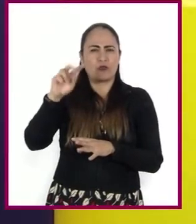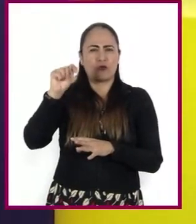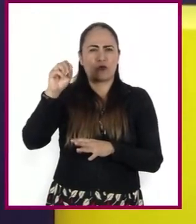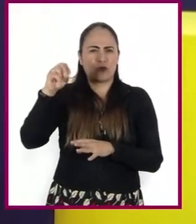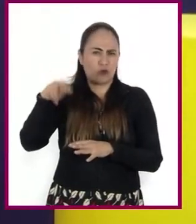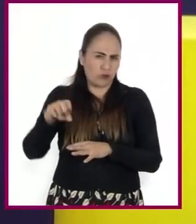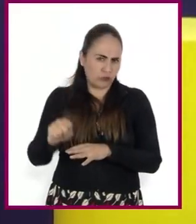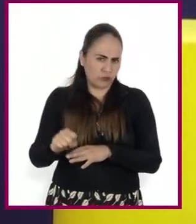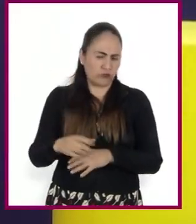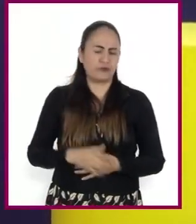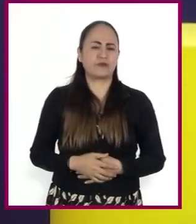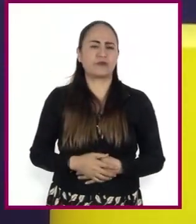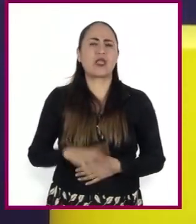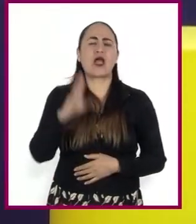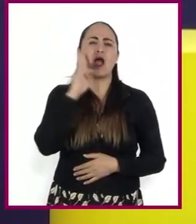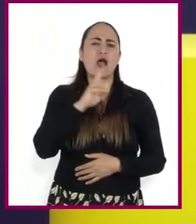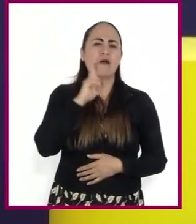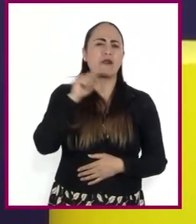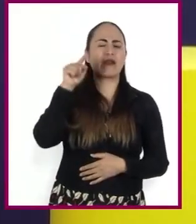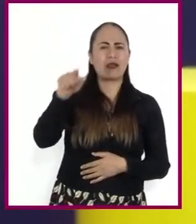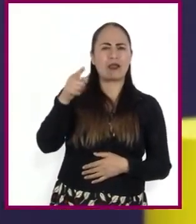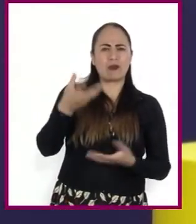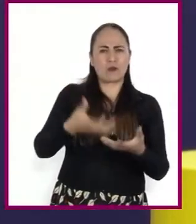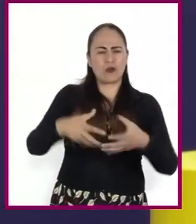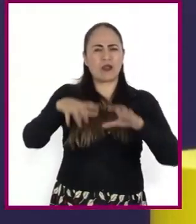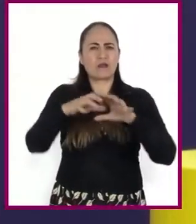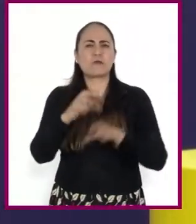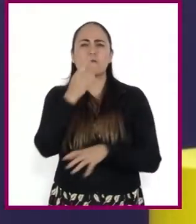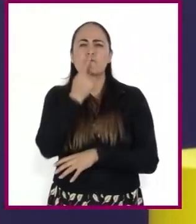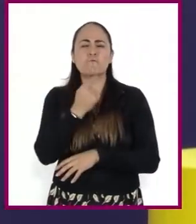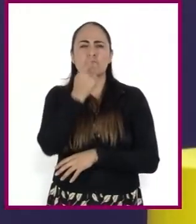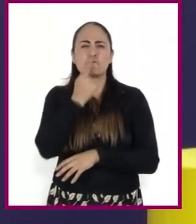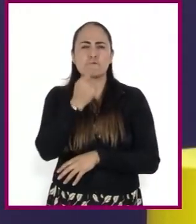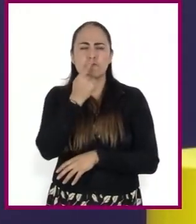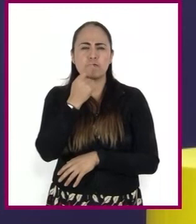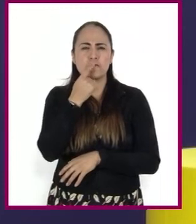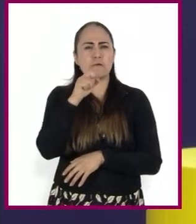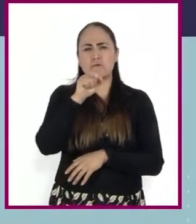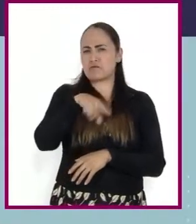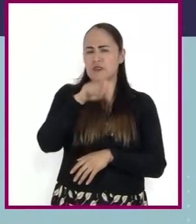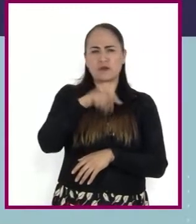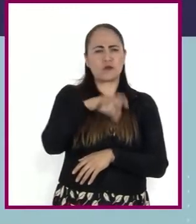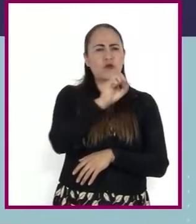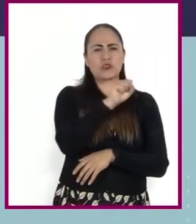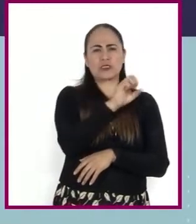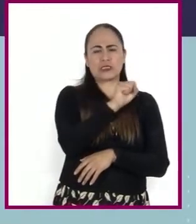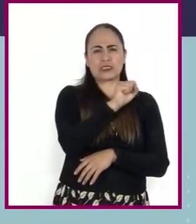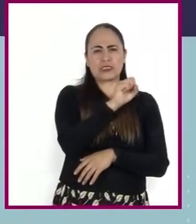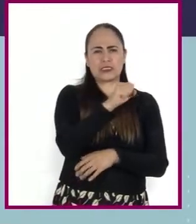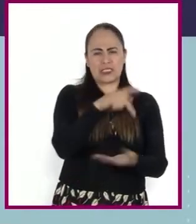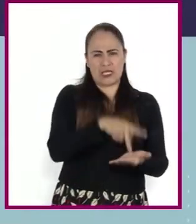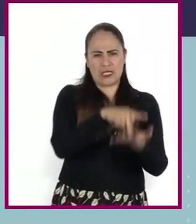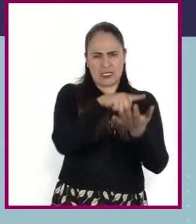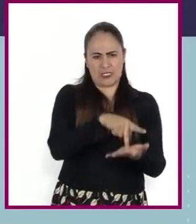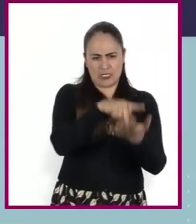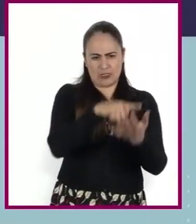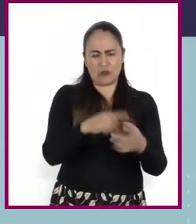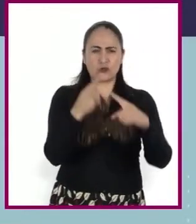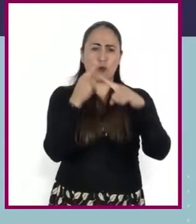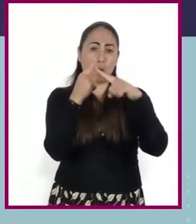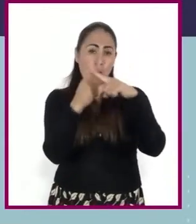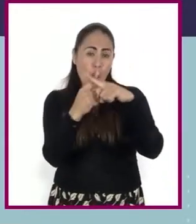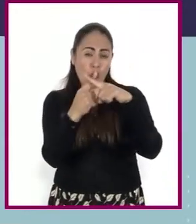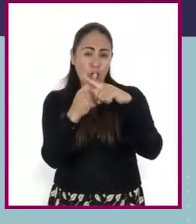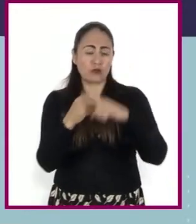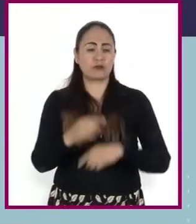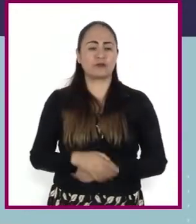Por ejemplo, el planeta Marte. Usaré mi masa, que seguirá siendo de 60 kilogramos,